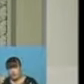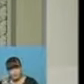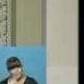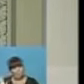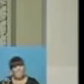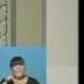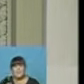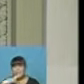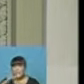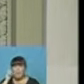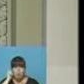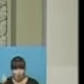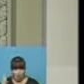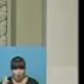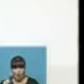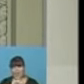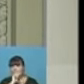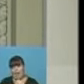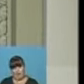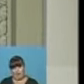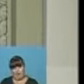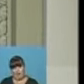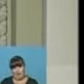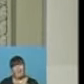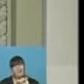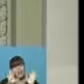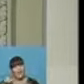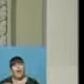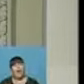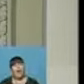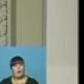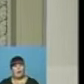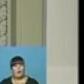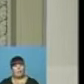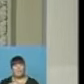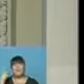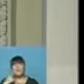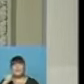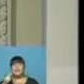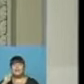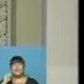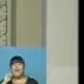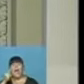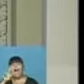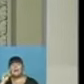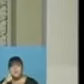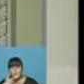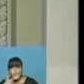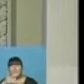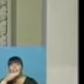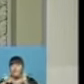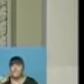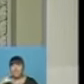eso tenemos que lograr revertirlo. Es muy claro que acá lo que manifiesta Rivas es que vendió